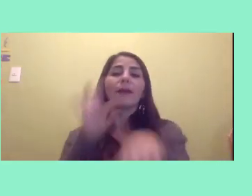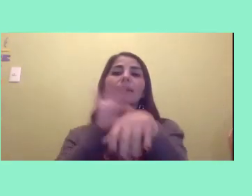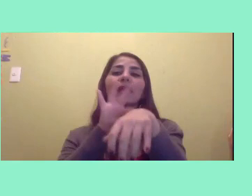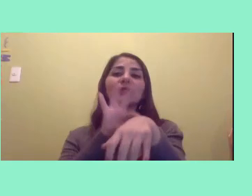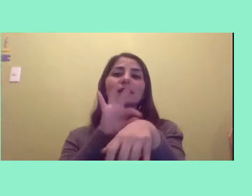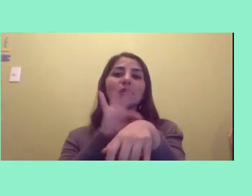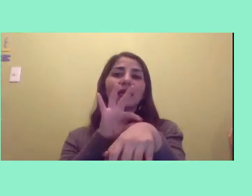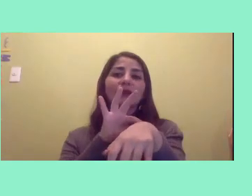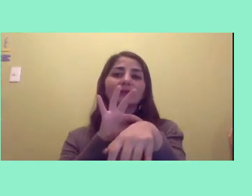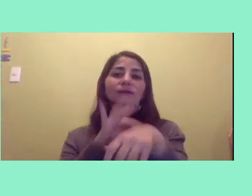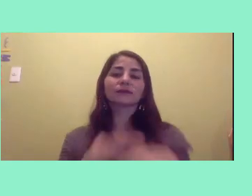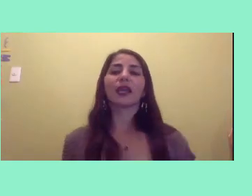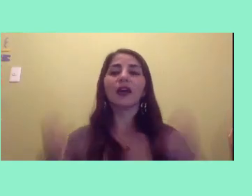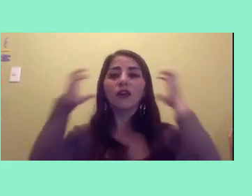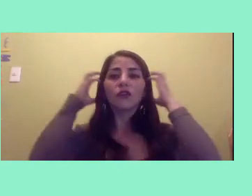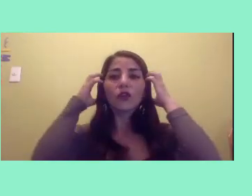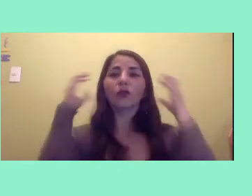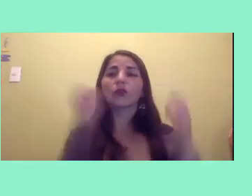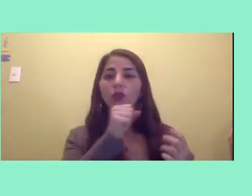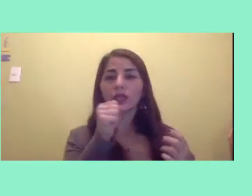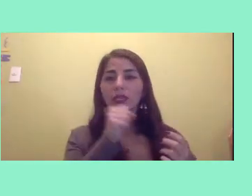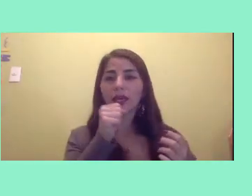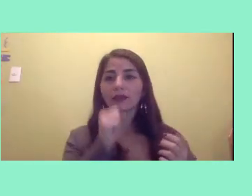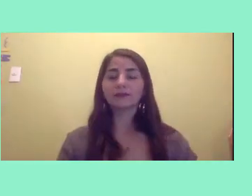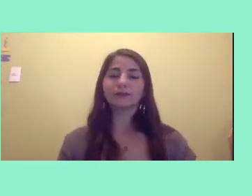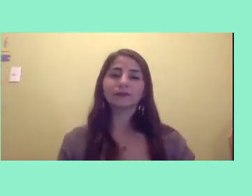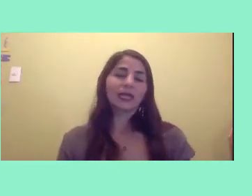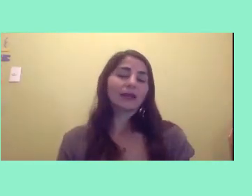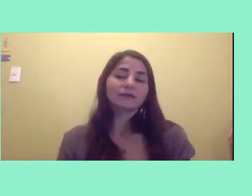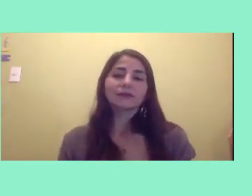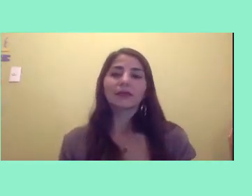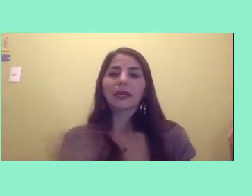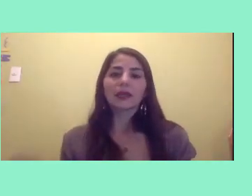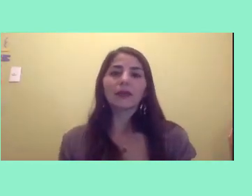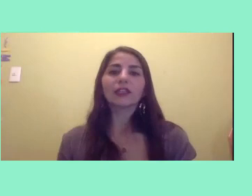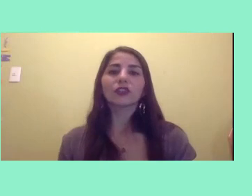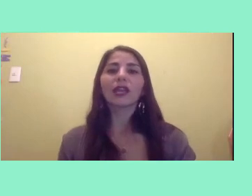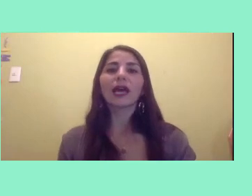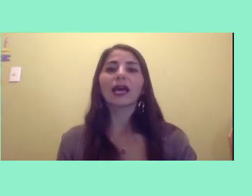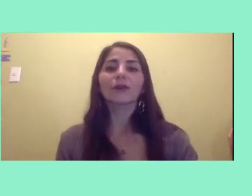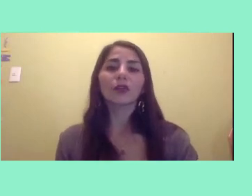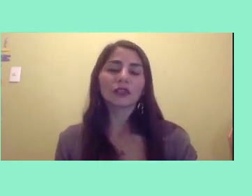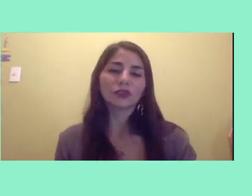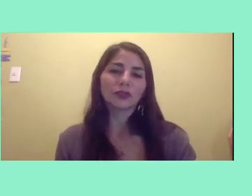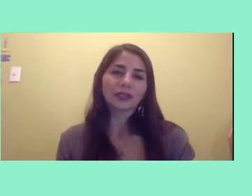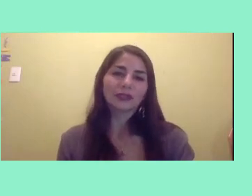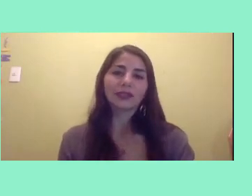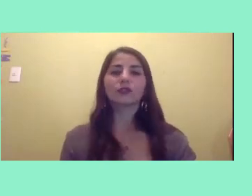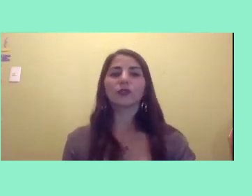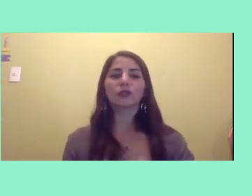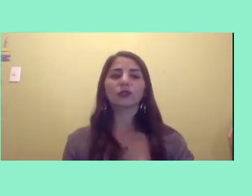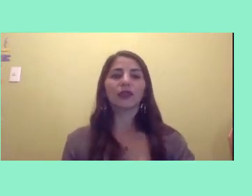enfermería, medicina, ¿ya? Fonoaudiología, ¿ya? Dependiendo